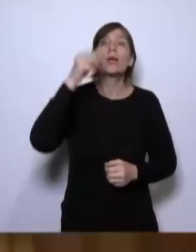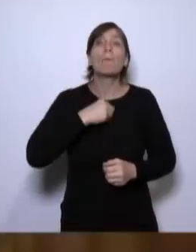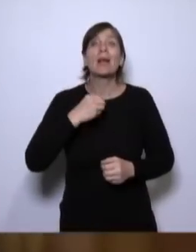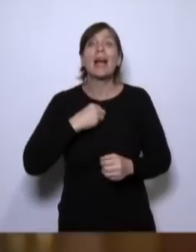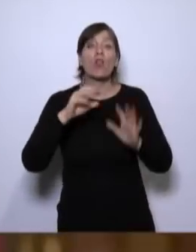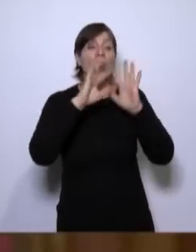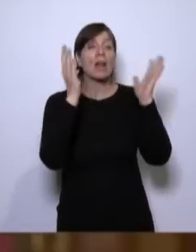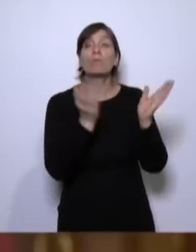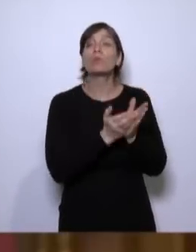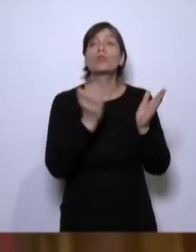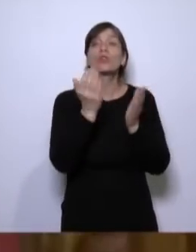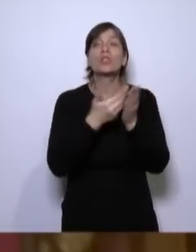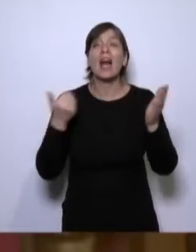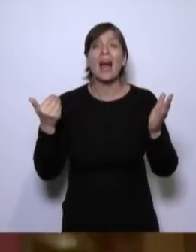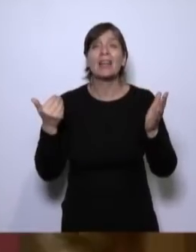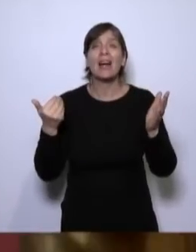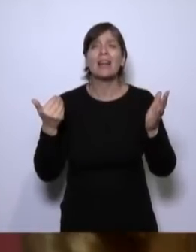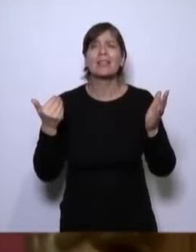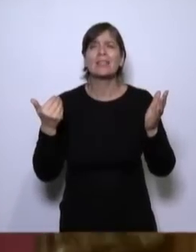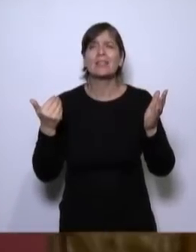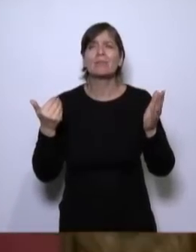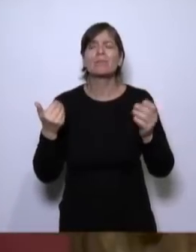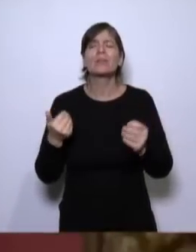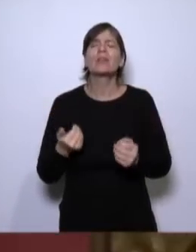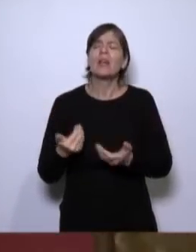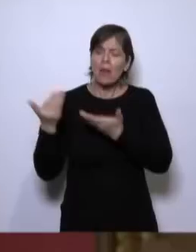que quitas el pecado,